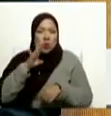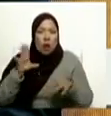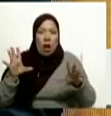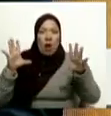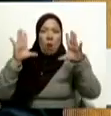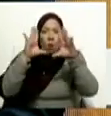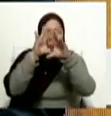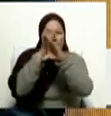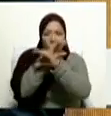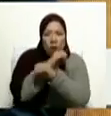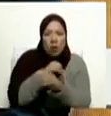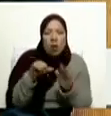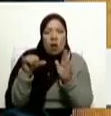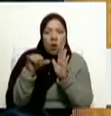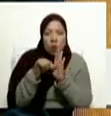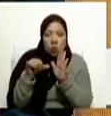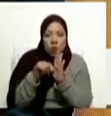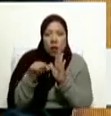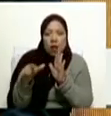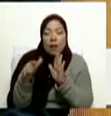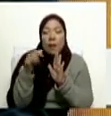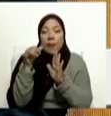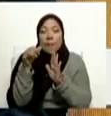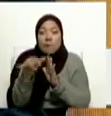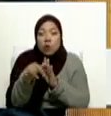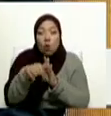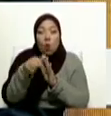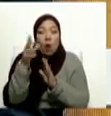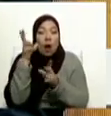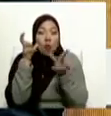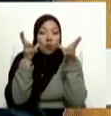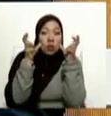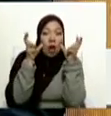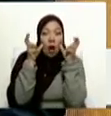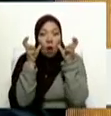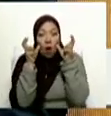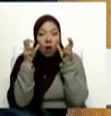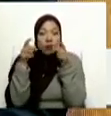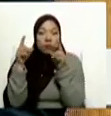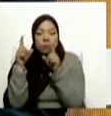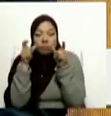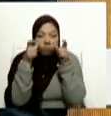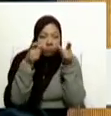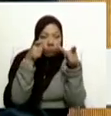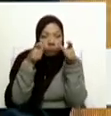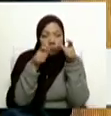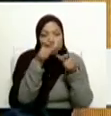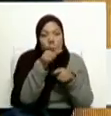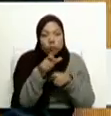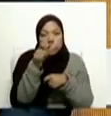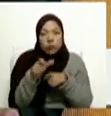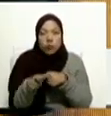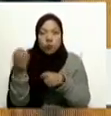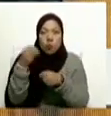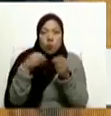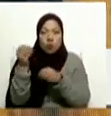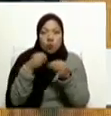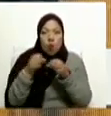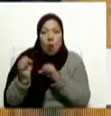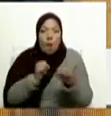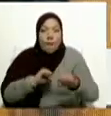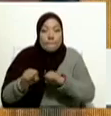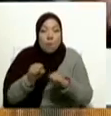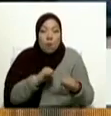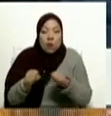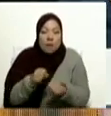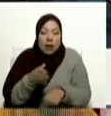tan cerca de la batería de la princesa que oíamos a Los Centinelas admirarse de la gran acumulación y movimiento de